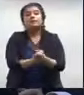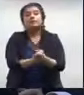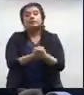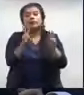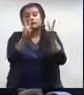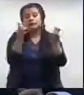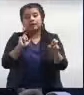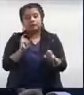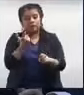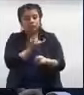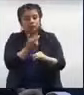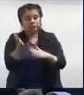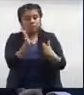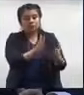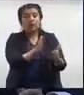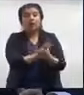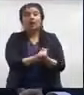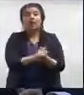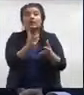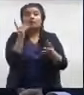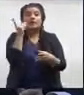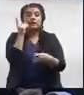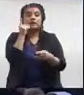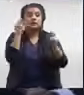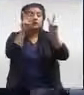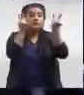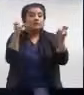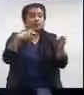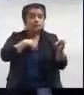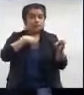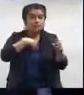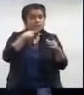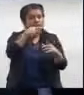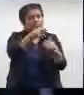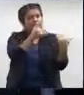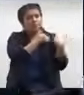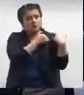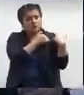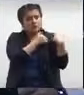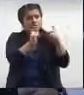ejecutivo. Dirección de Asuntos Internos es la encargada de